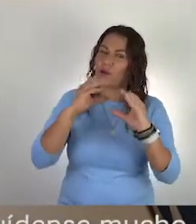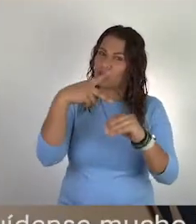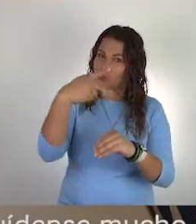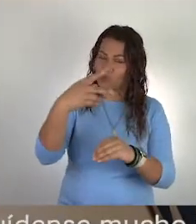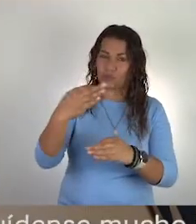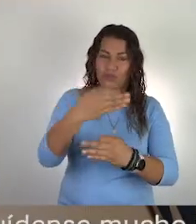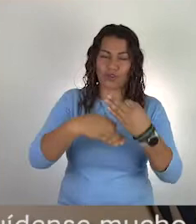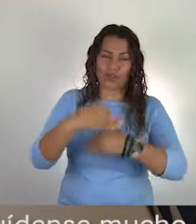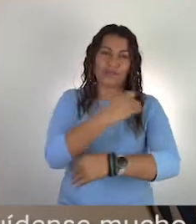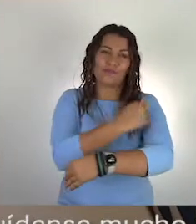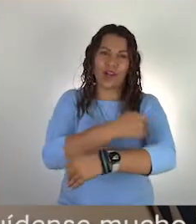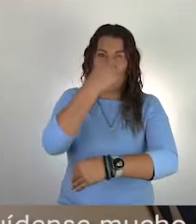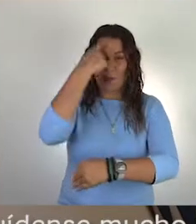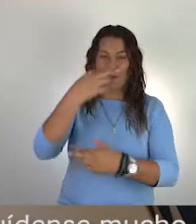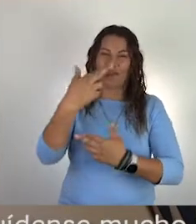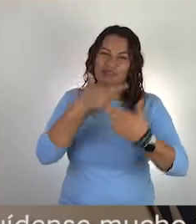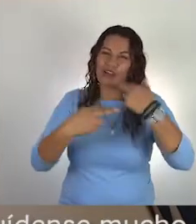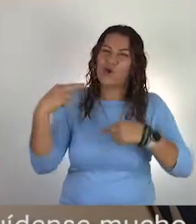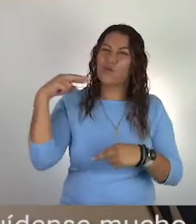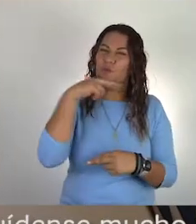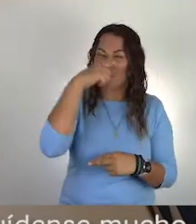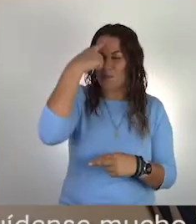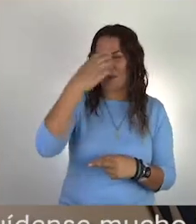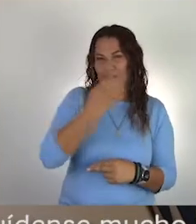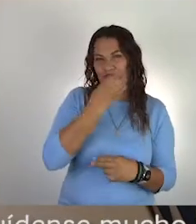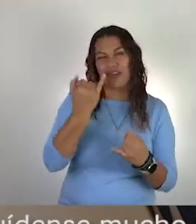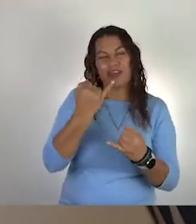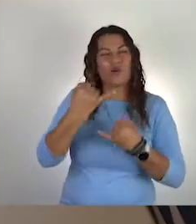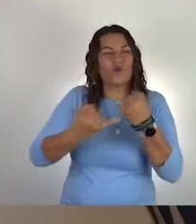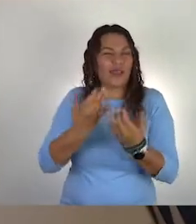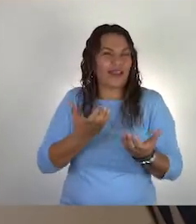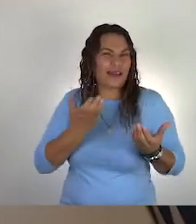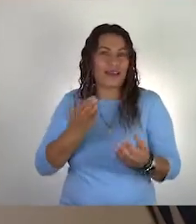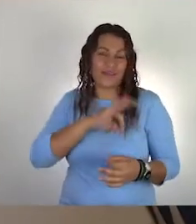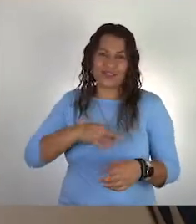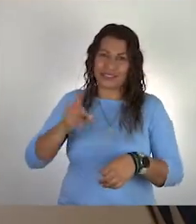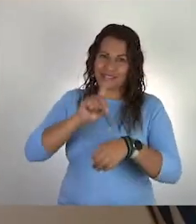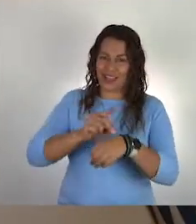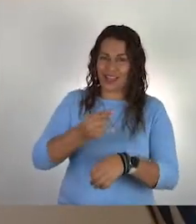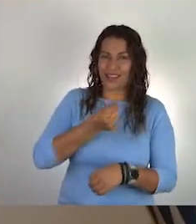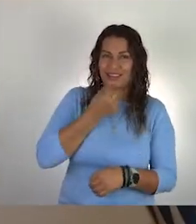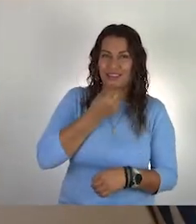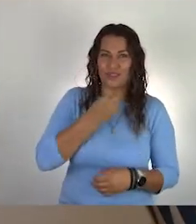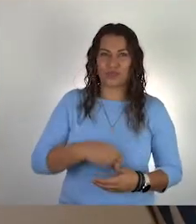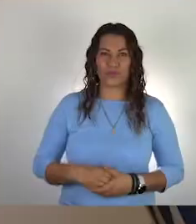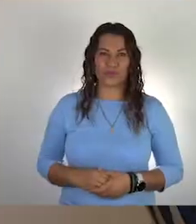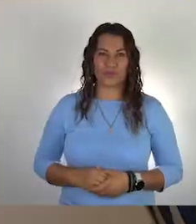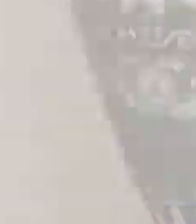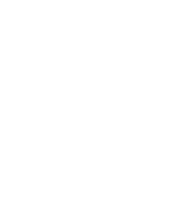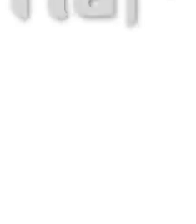familia para que pronto puedas regresar a la escuela y jugar en la calle feliz día del niño